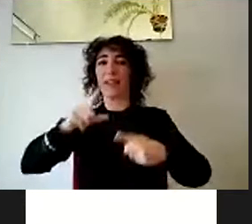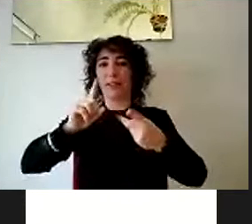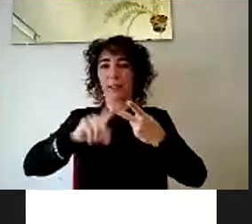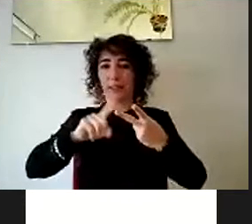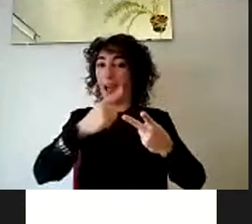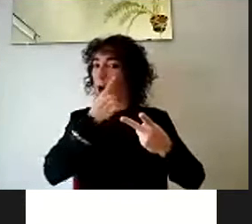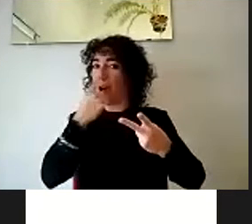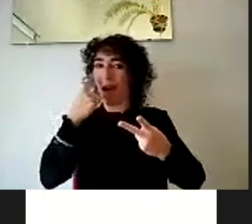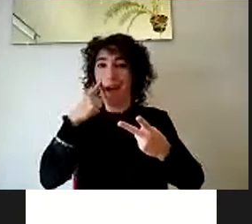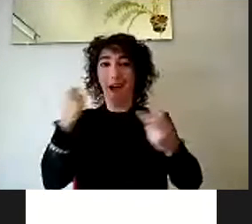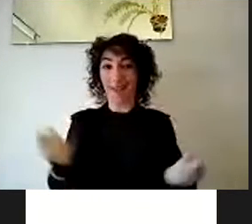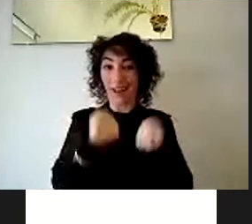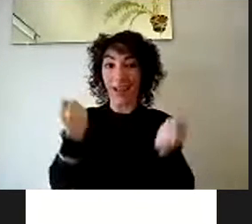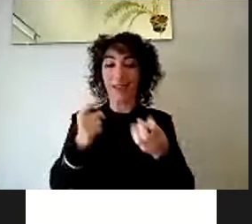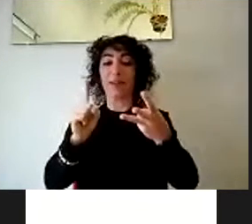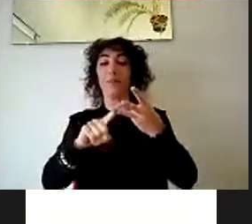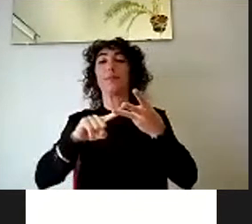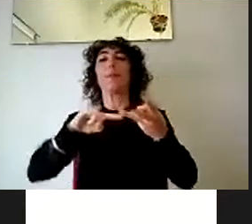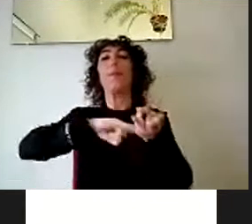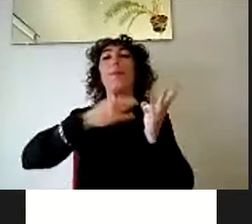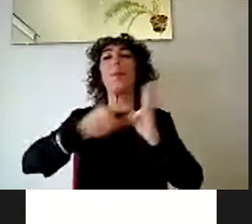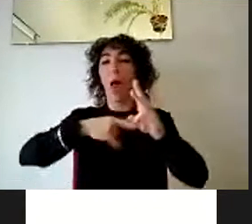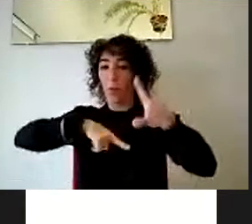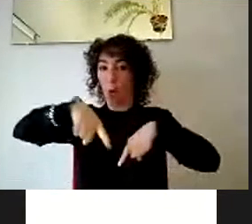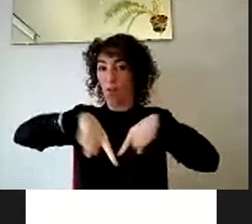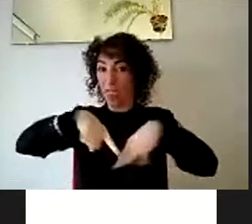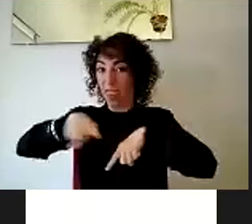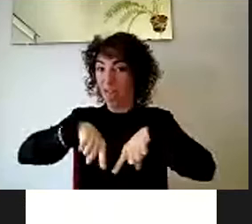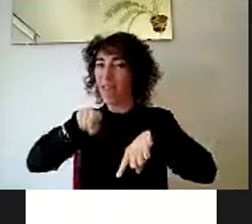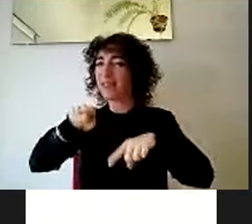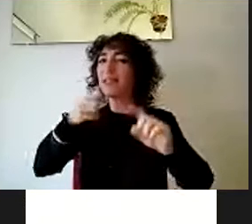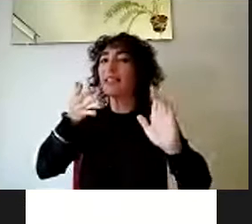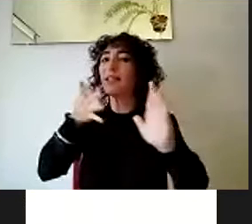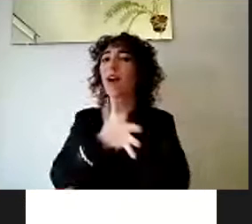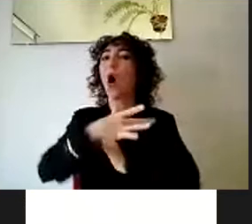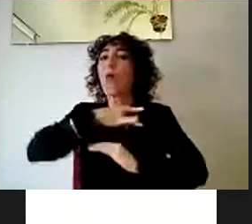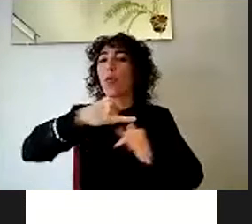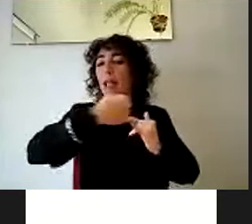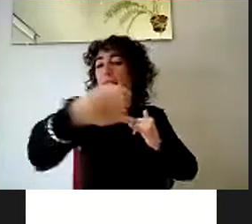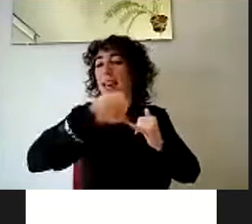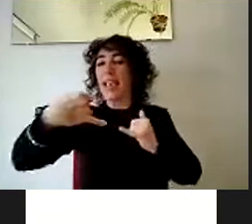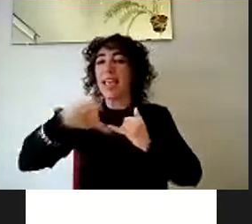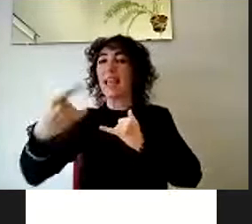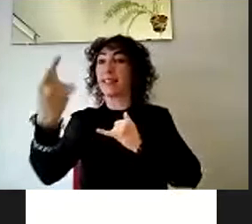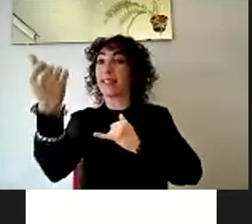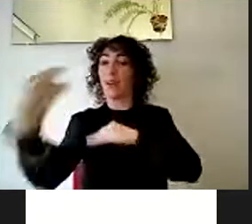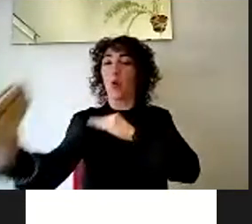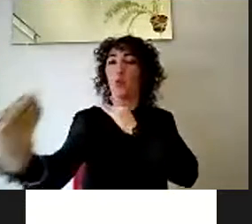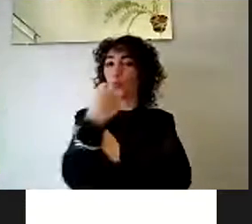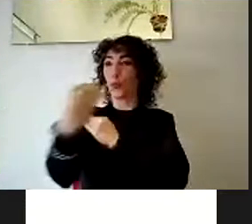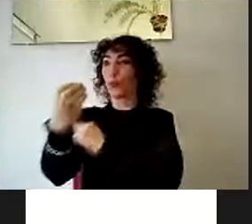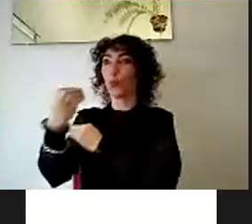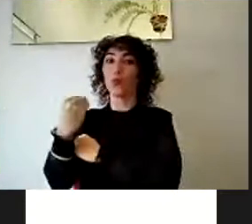plan de movilidad. Eso conlleva la posibilidad de poder acceder a varias líneas de financiación de la Comunidad